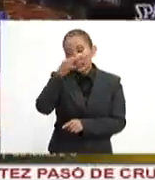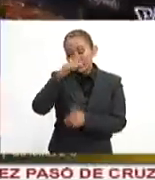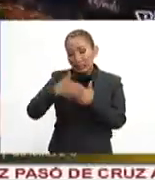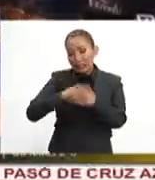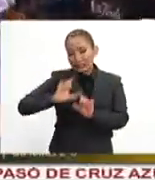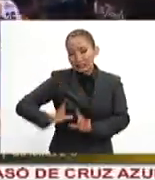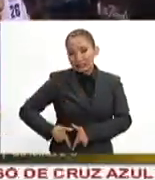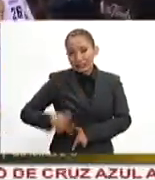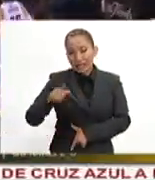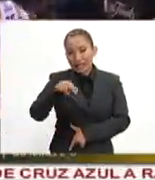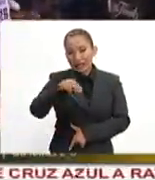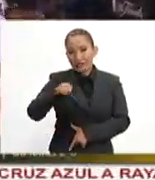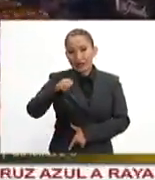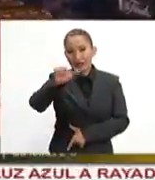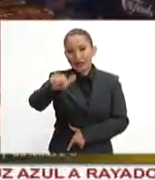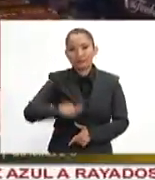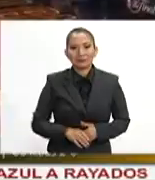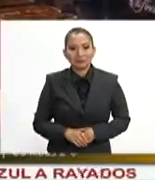coronarse campeón en la NBA.